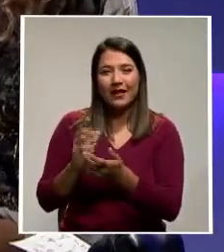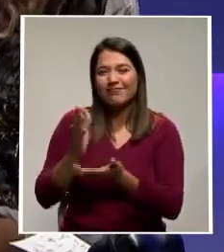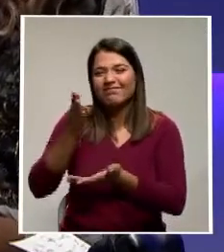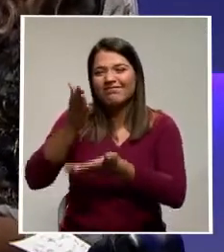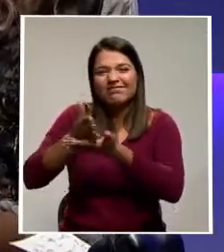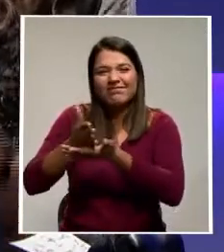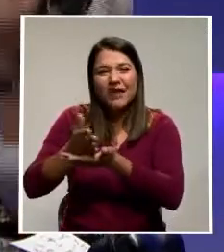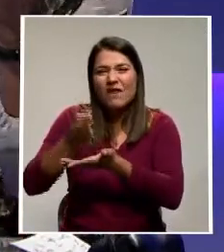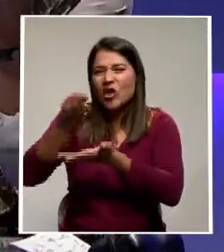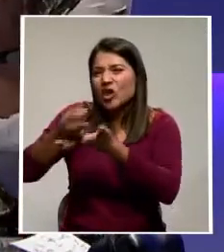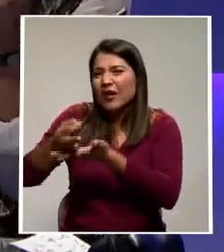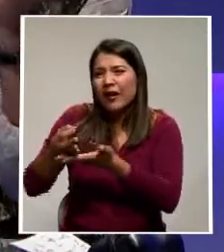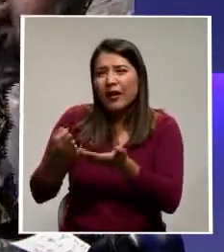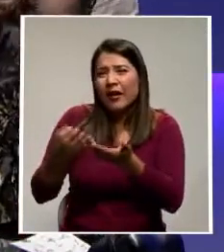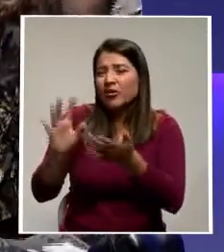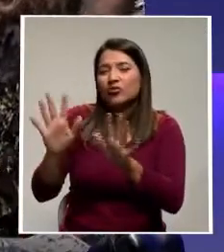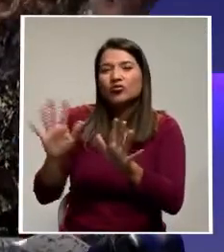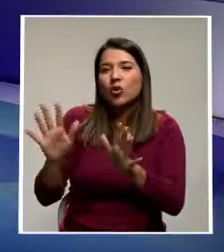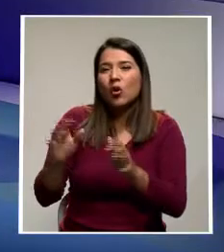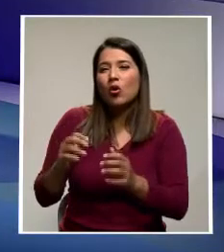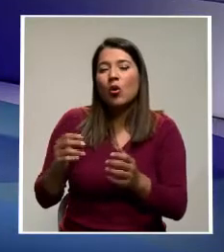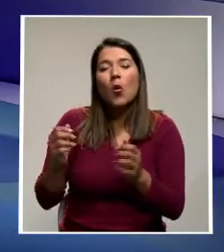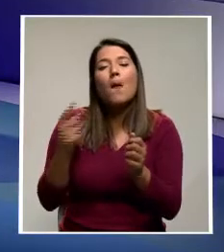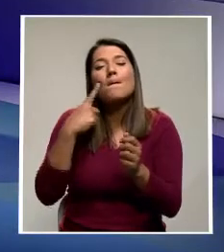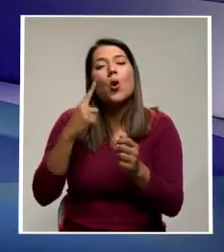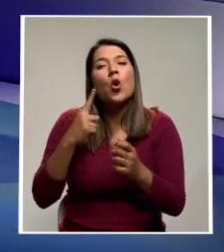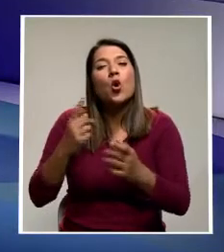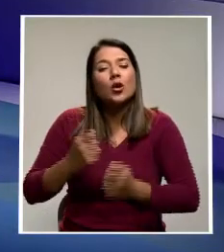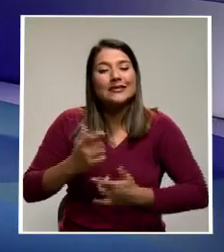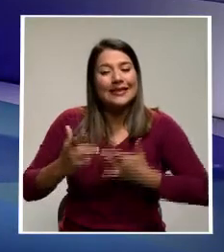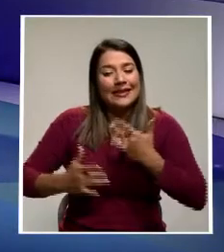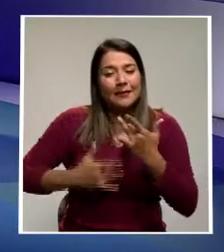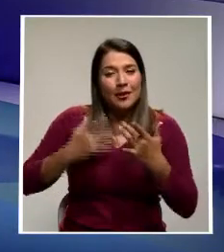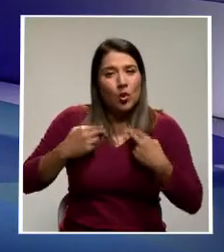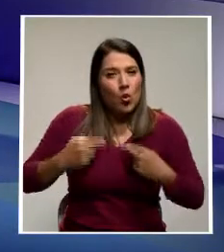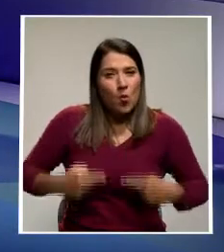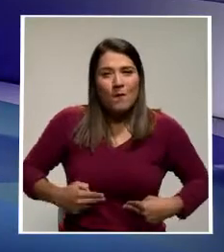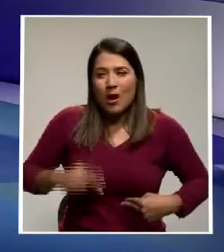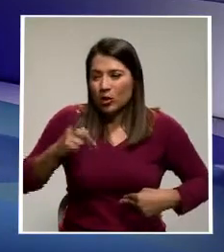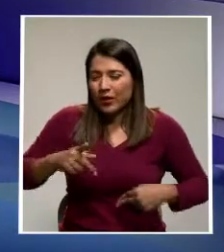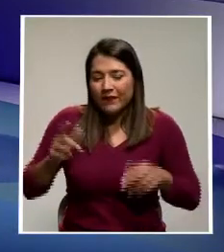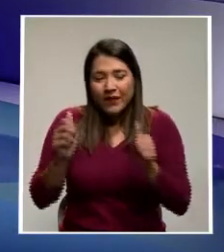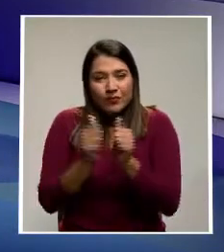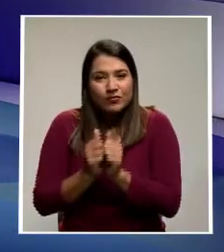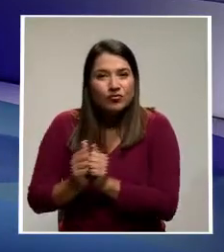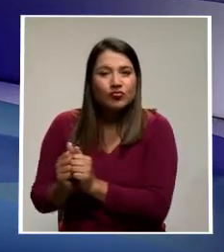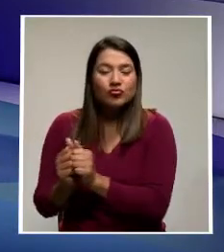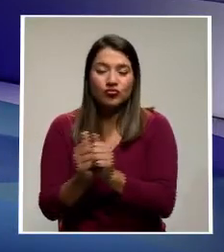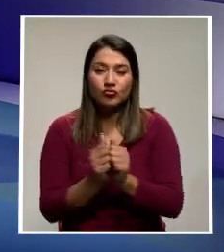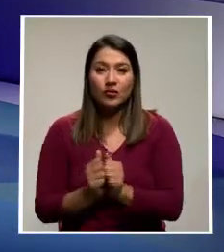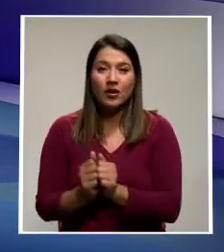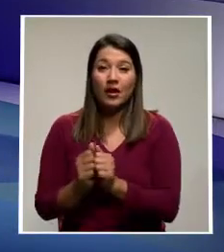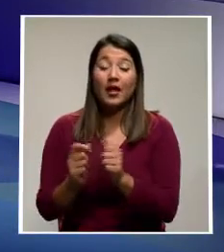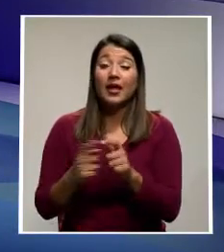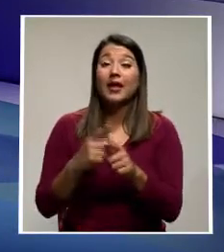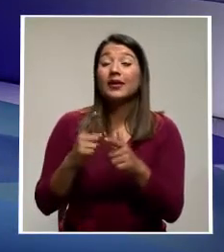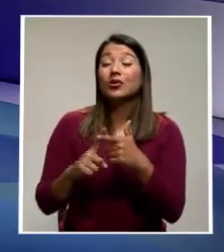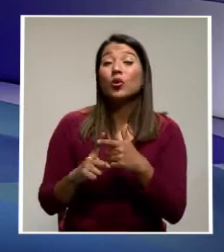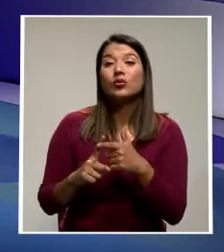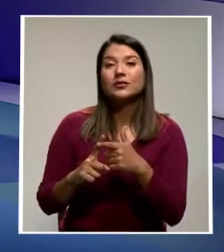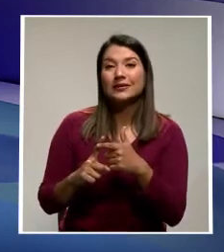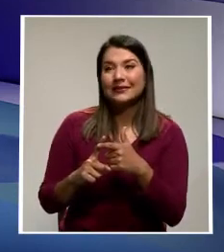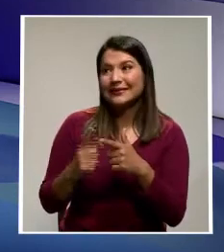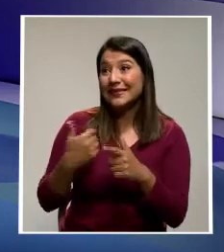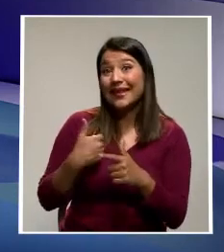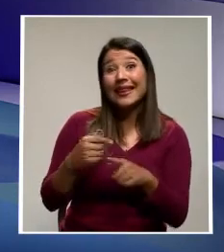exposición, como hay texto, y el texto es la base de las inspiraciones de cada estación, hay QRs.